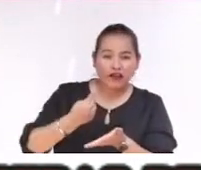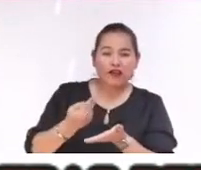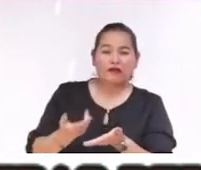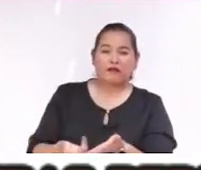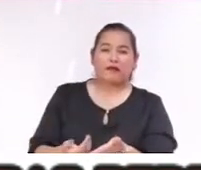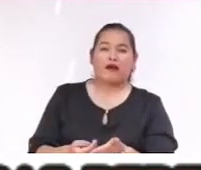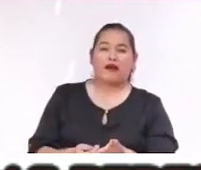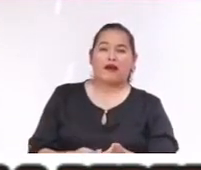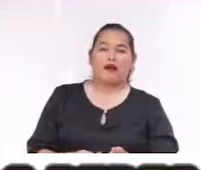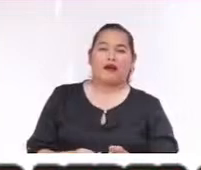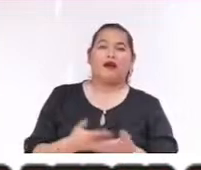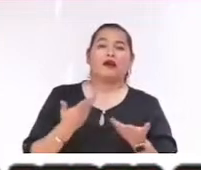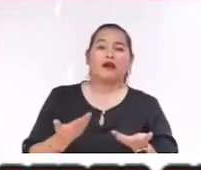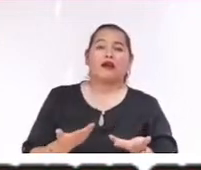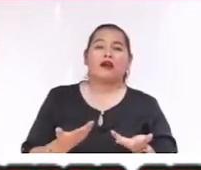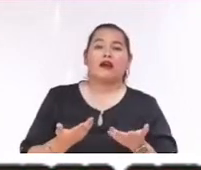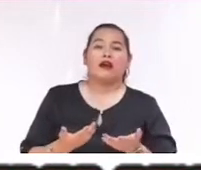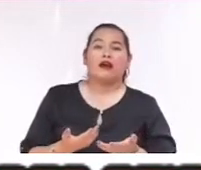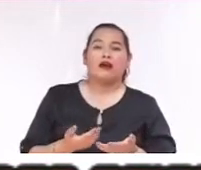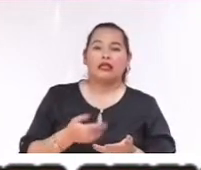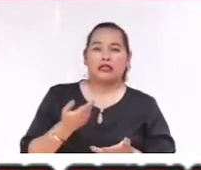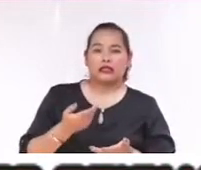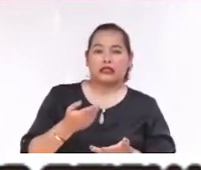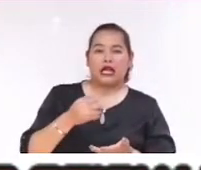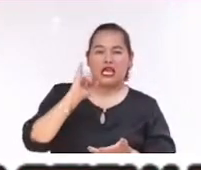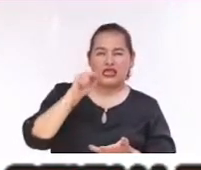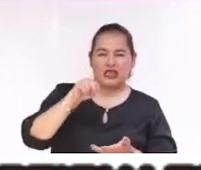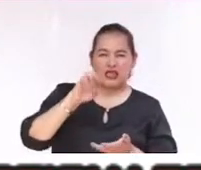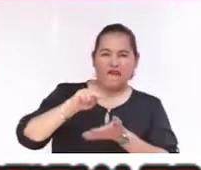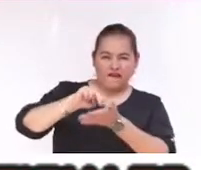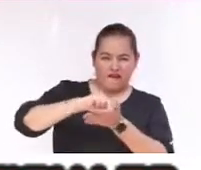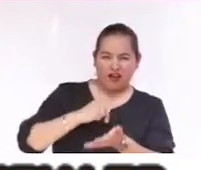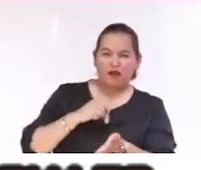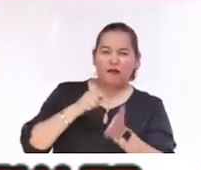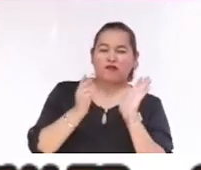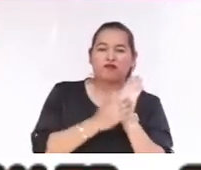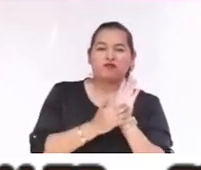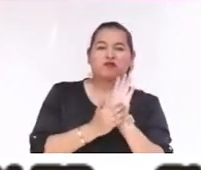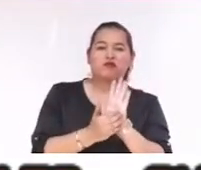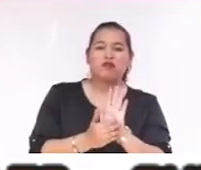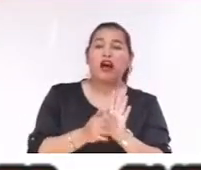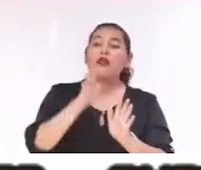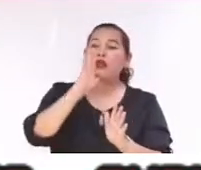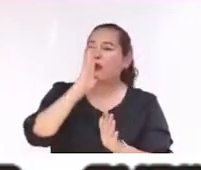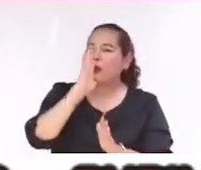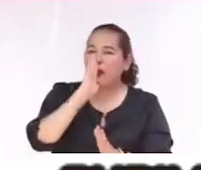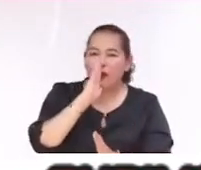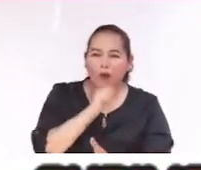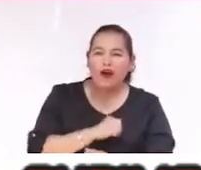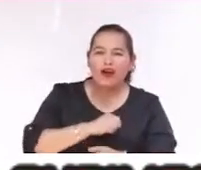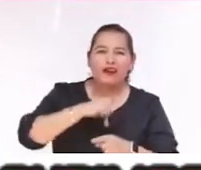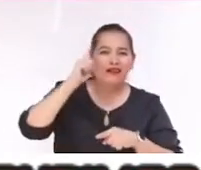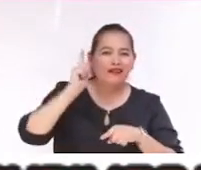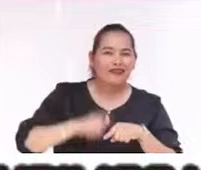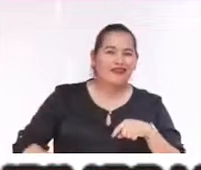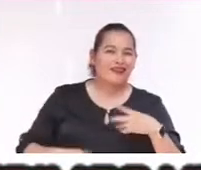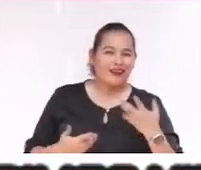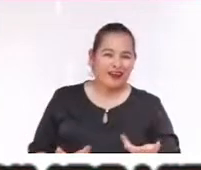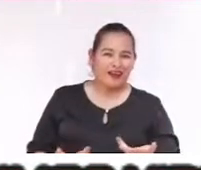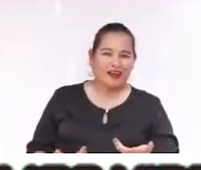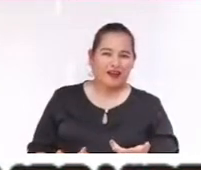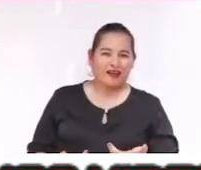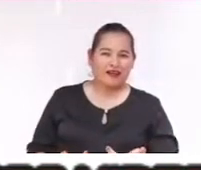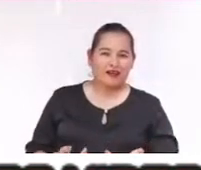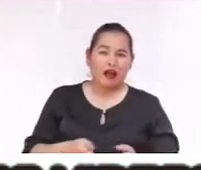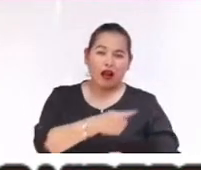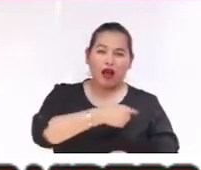ellos, que dicen no se pueden quitar los programas sociales. Es que la gente ya no les cree. No, ellos decían el INE no se